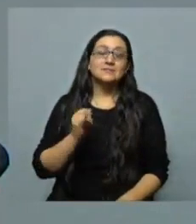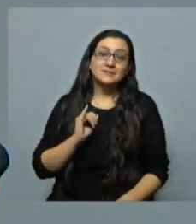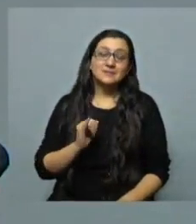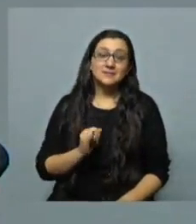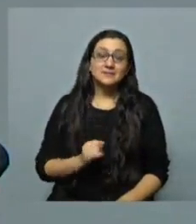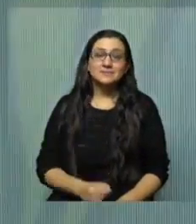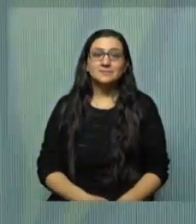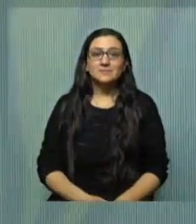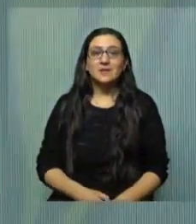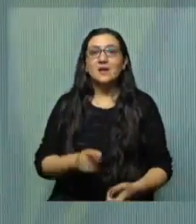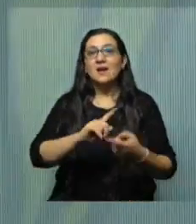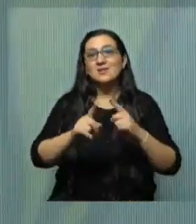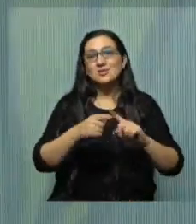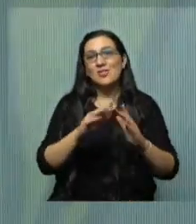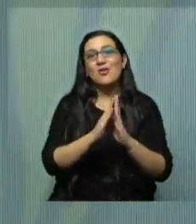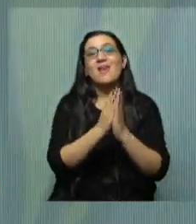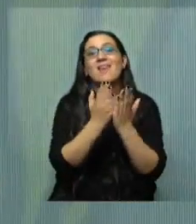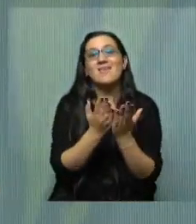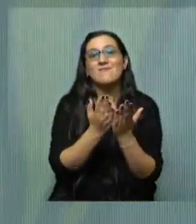bueno, a relación del libro, ¿no?